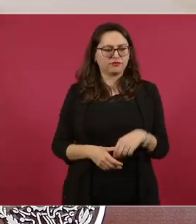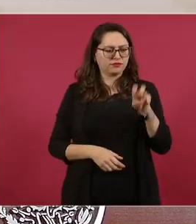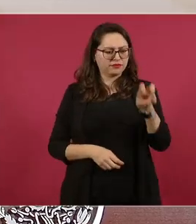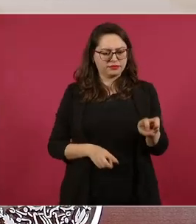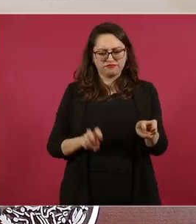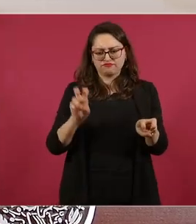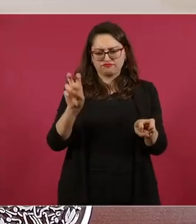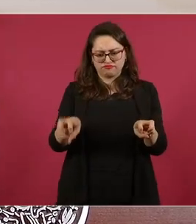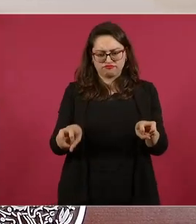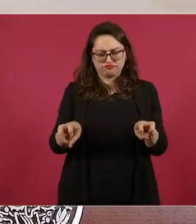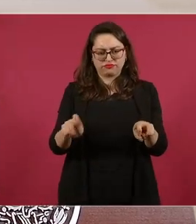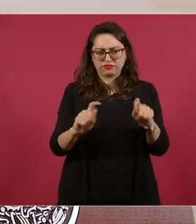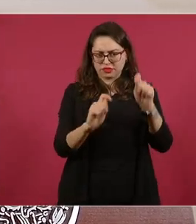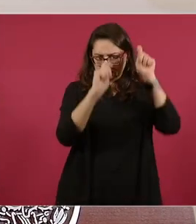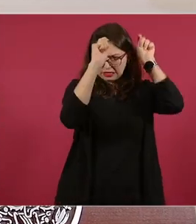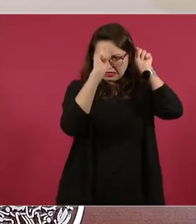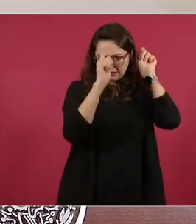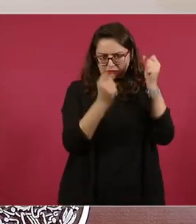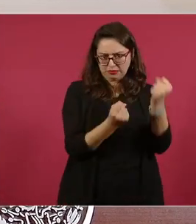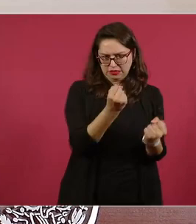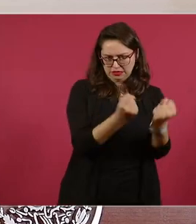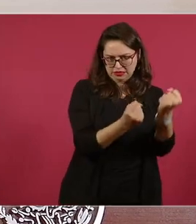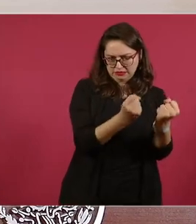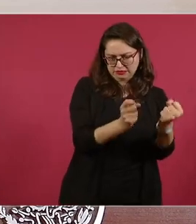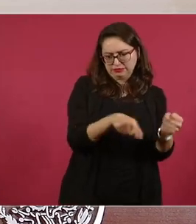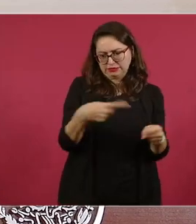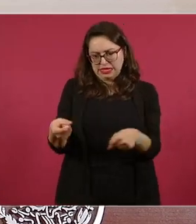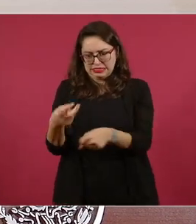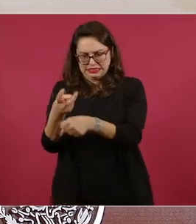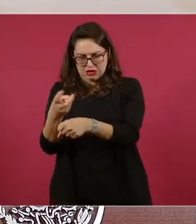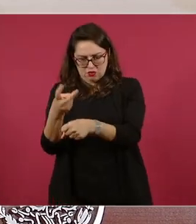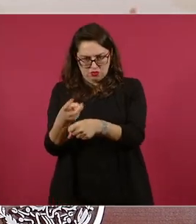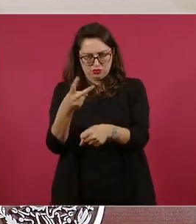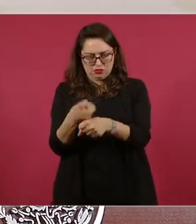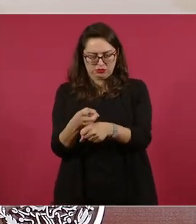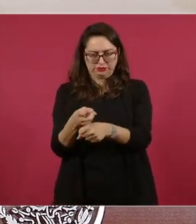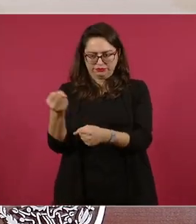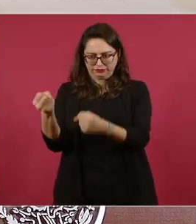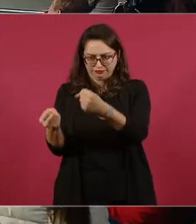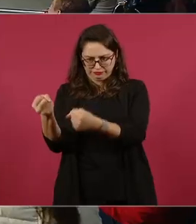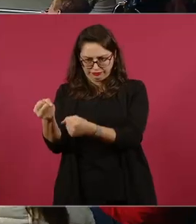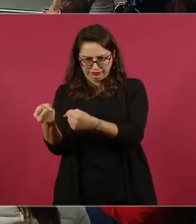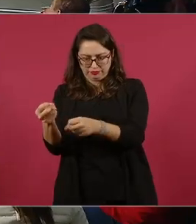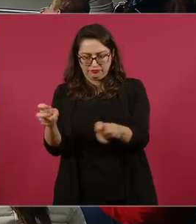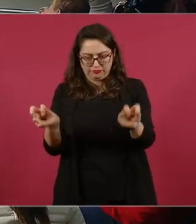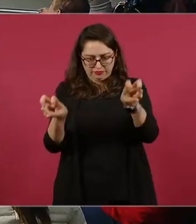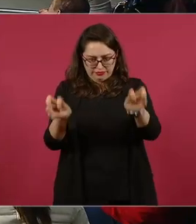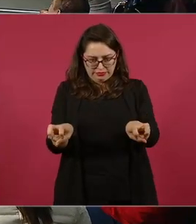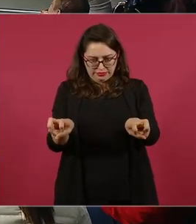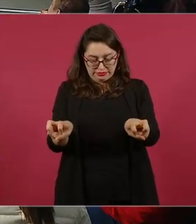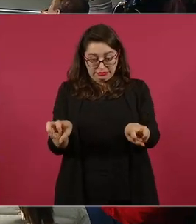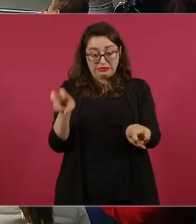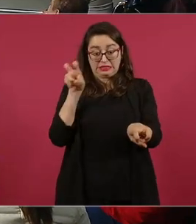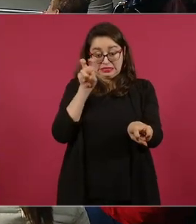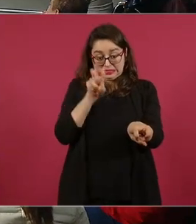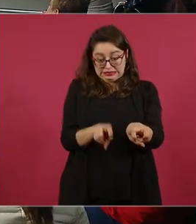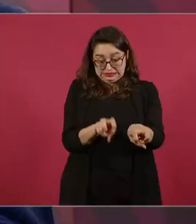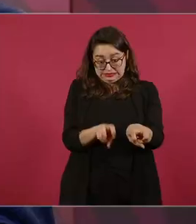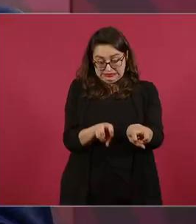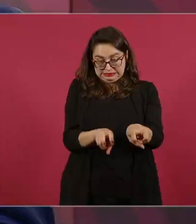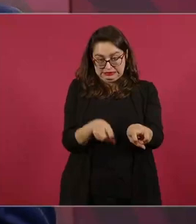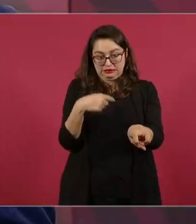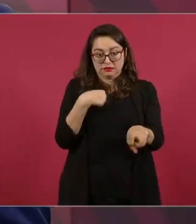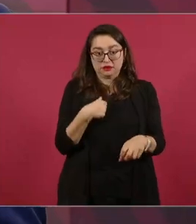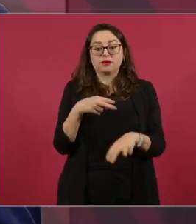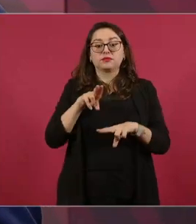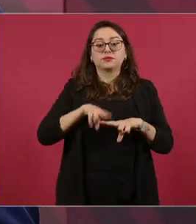llama?, el copiloto, sí, el aprendiz, a los dos, y hay una banquita ahí. Entonces me ponían la